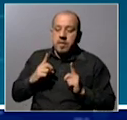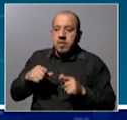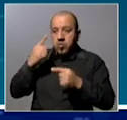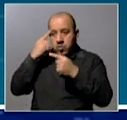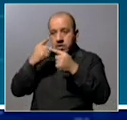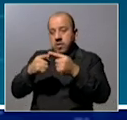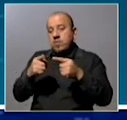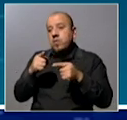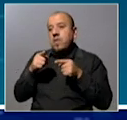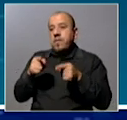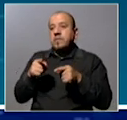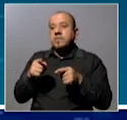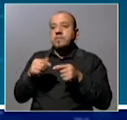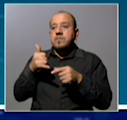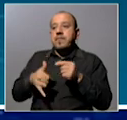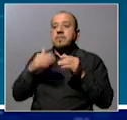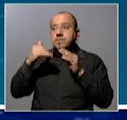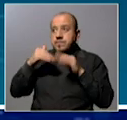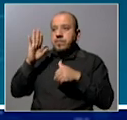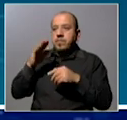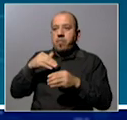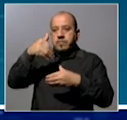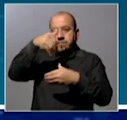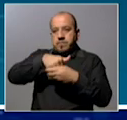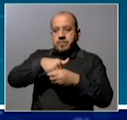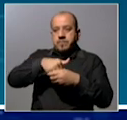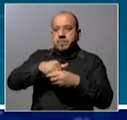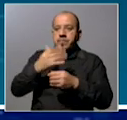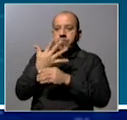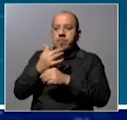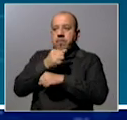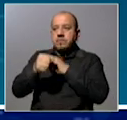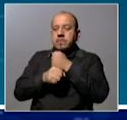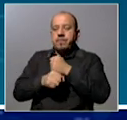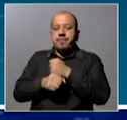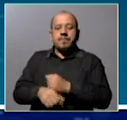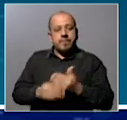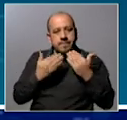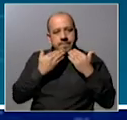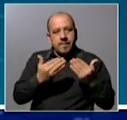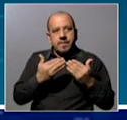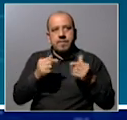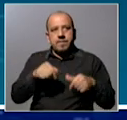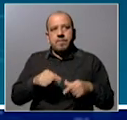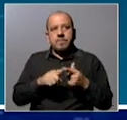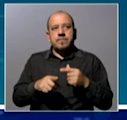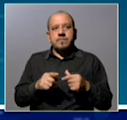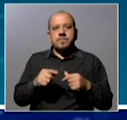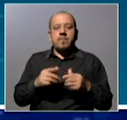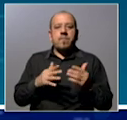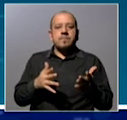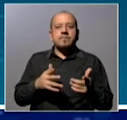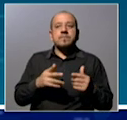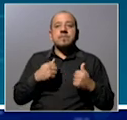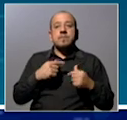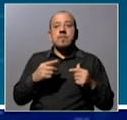objetivo razonable es tener más votos de los que obtuvo la Concertación hace 5 años. Bien, Daniel Giachetti, muchísimas gracias por estos minutos.